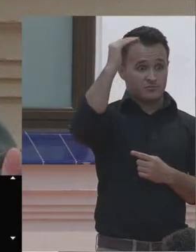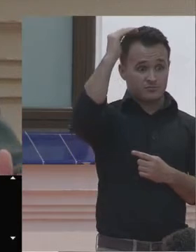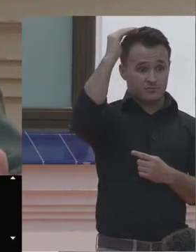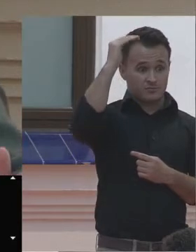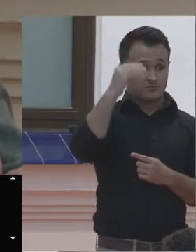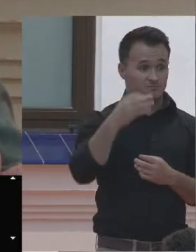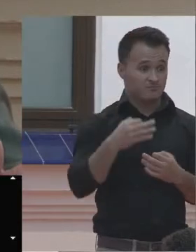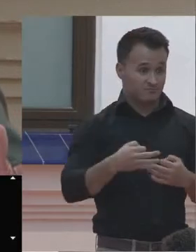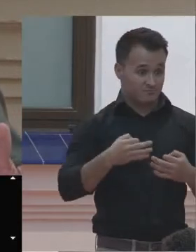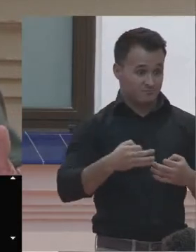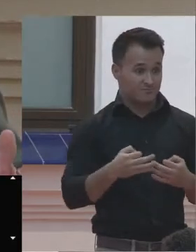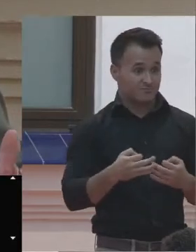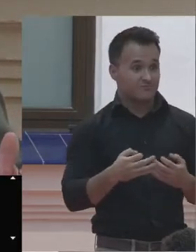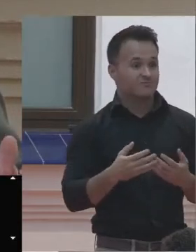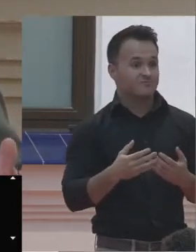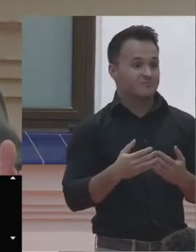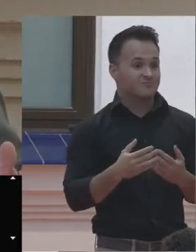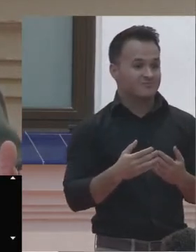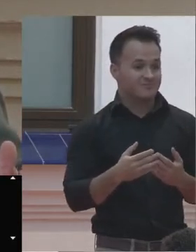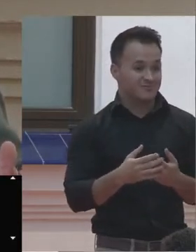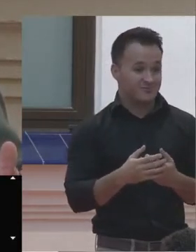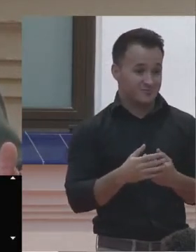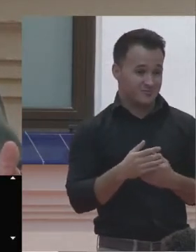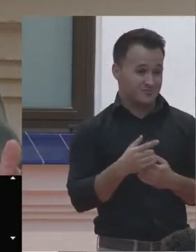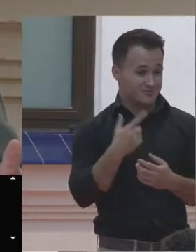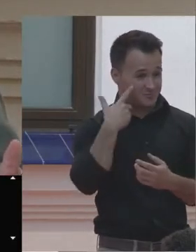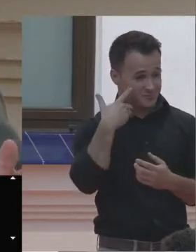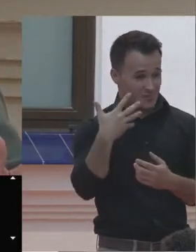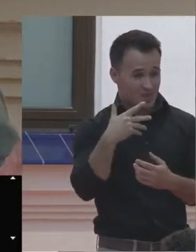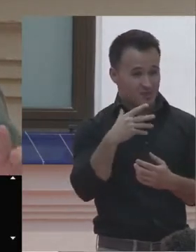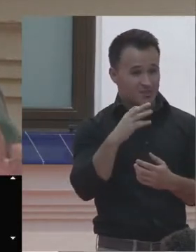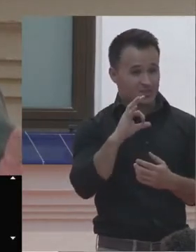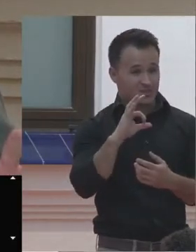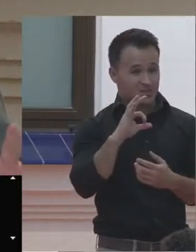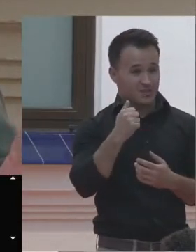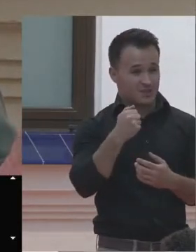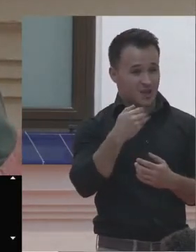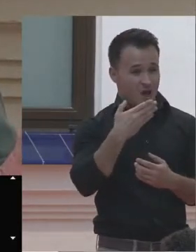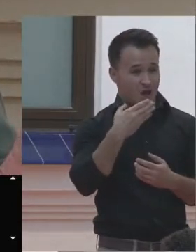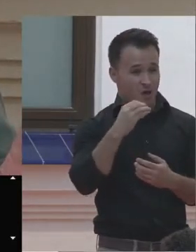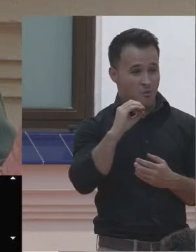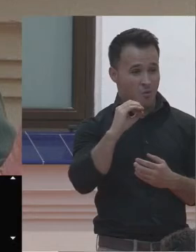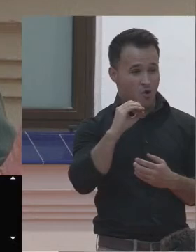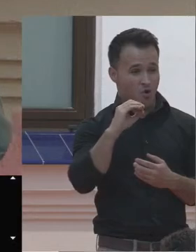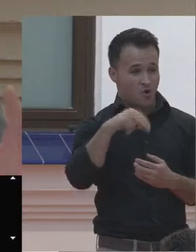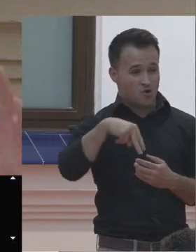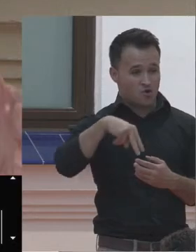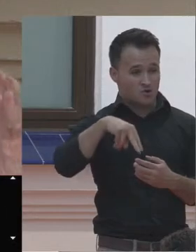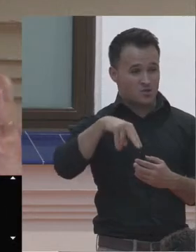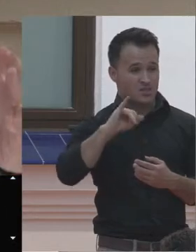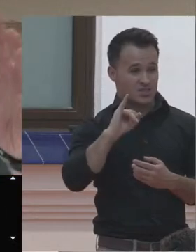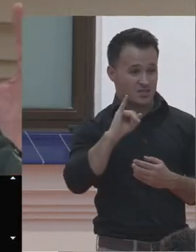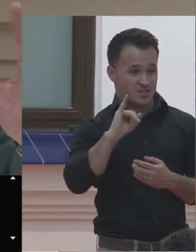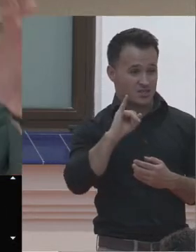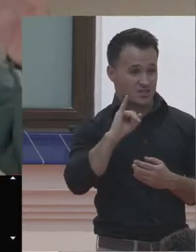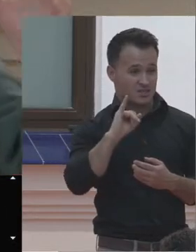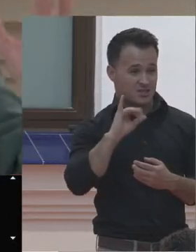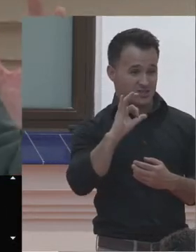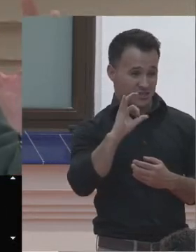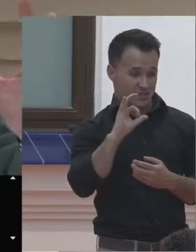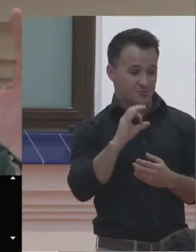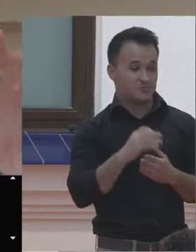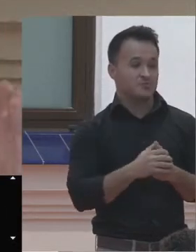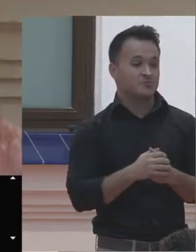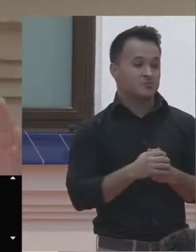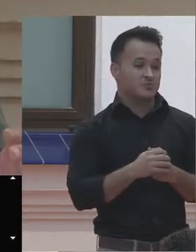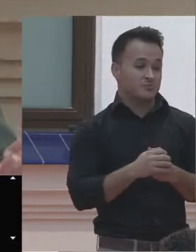era Leonidas Sabonis, no sé si recordáis. No vi nunca un cuerpo tan bien formado, pero tan